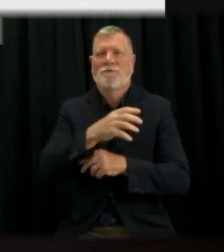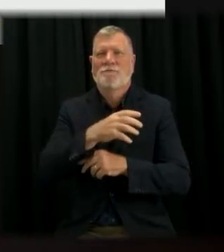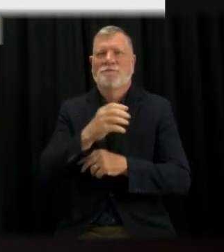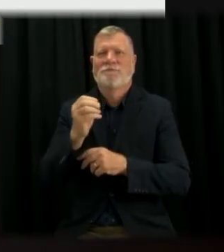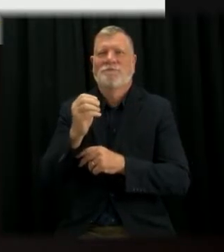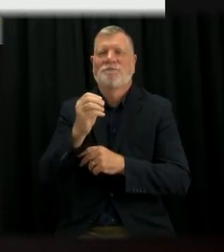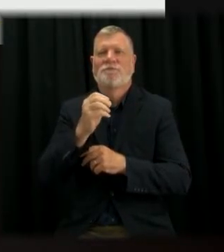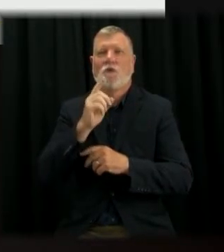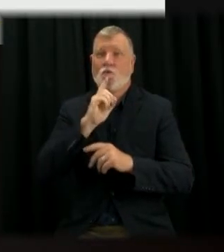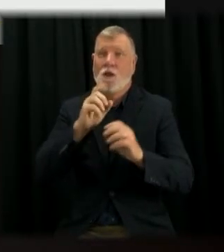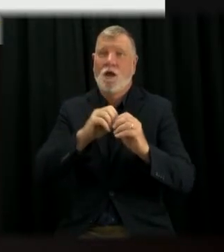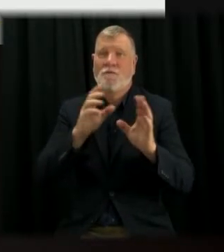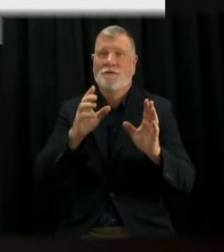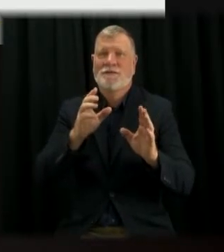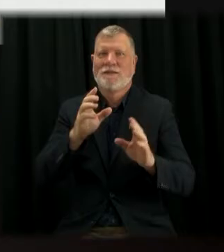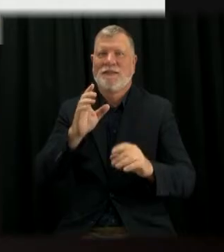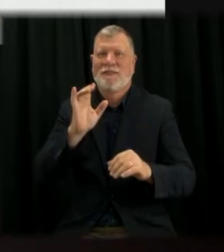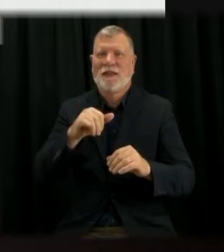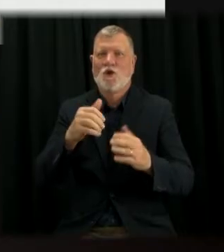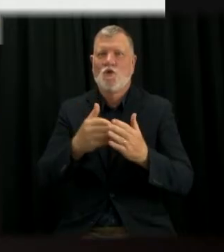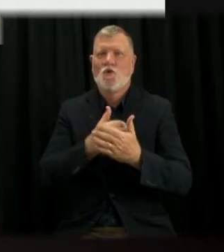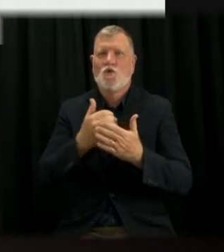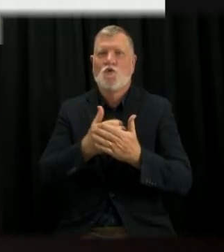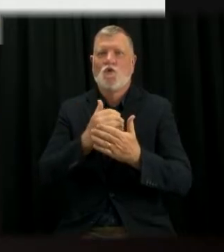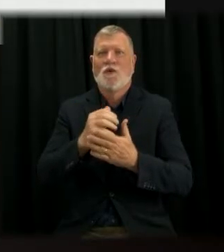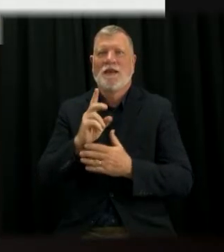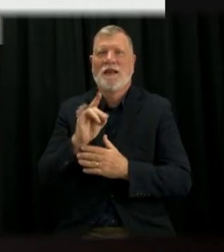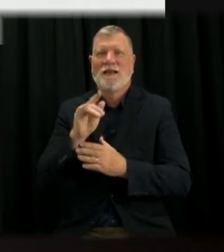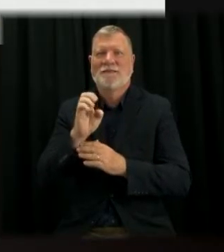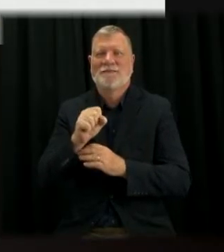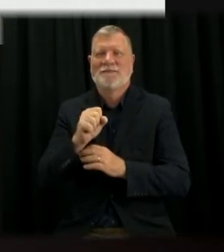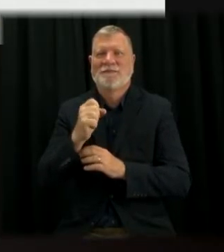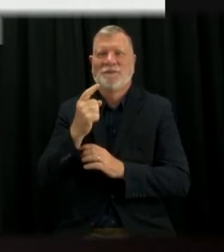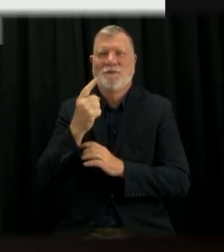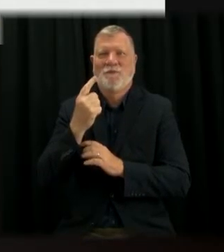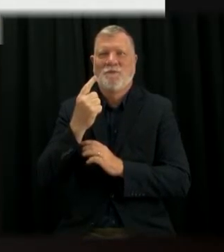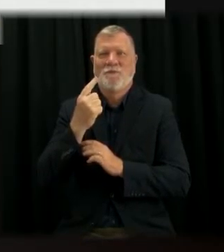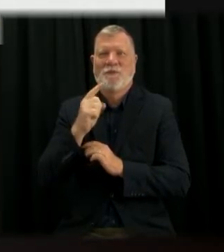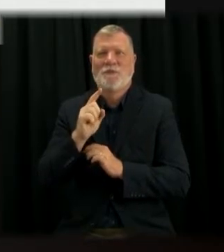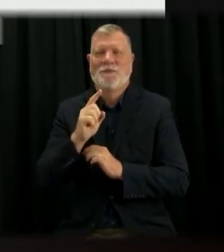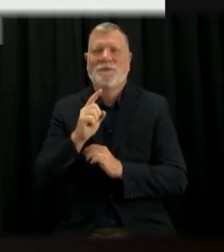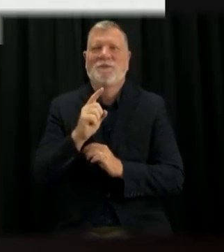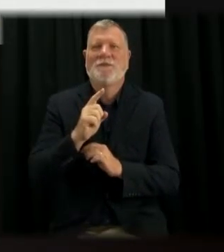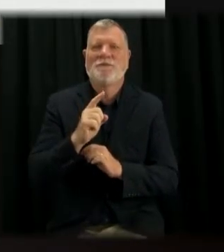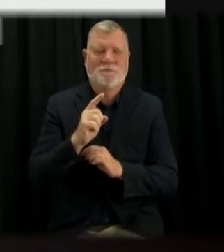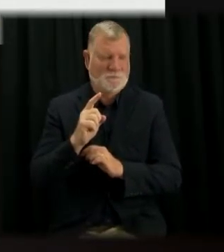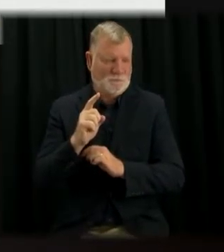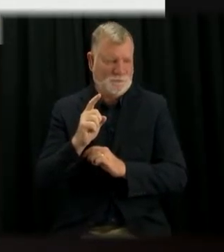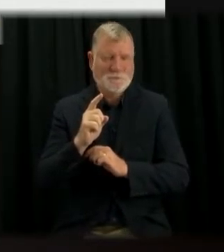el reporte GASPI 3. Obviamente, estas fechas nuevas como un resultado